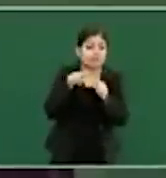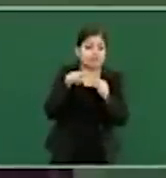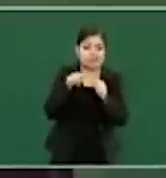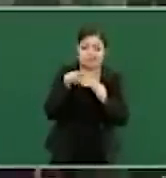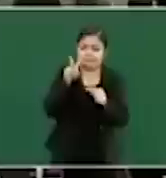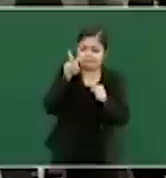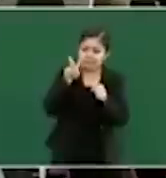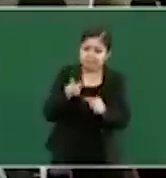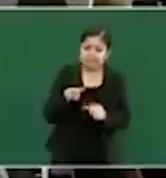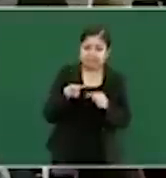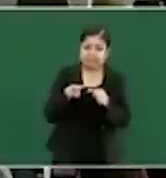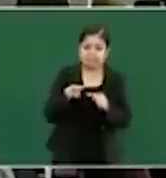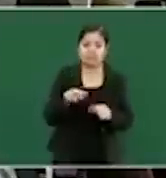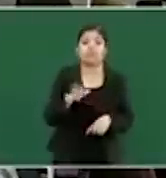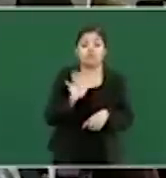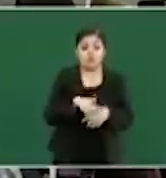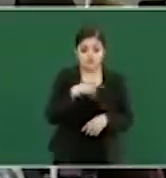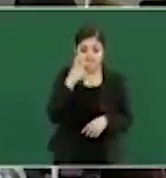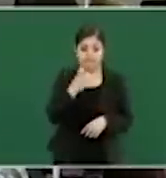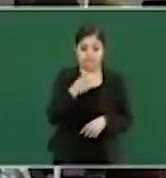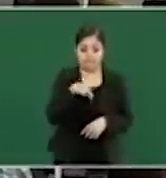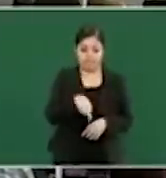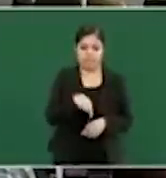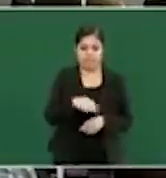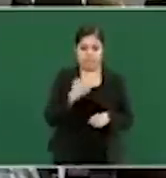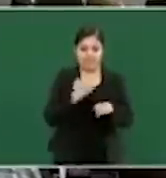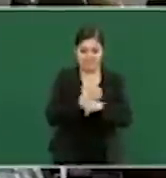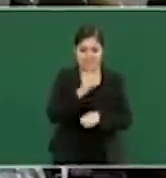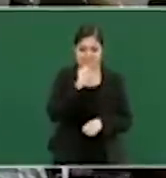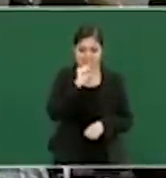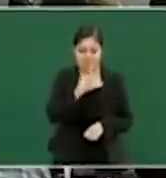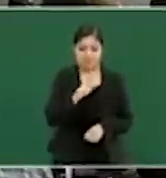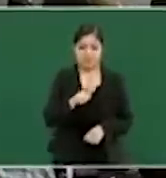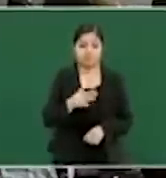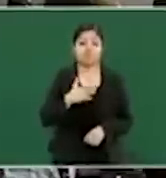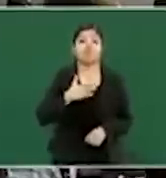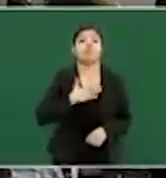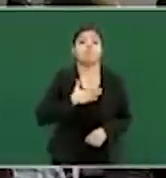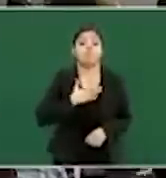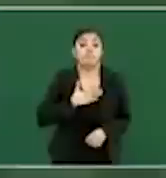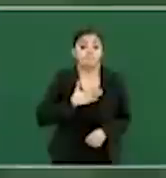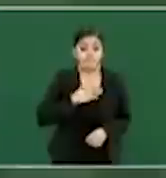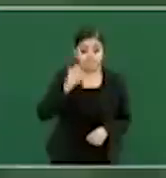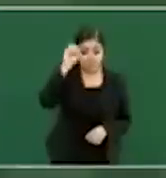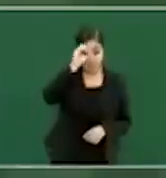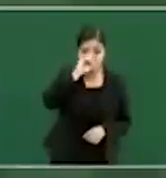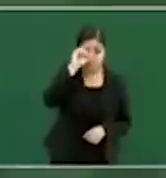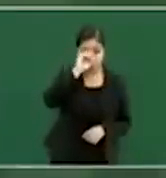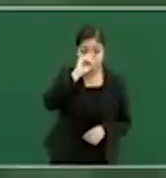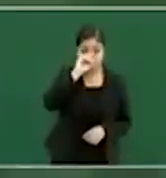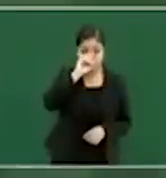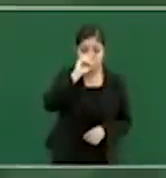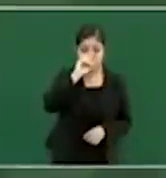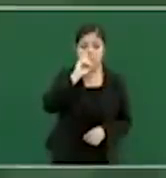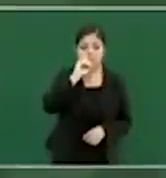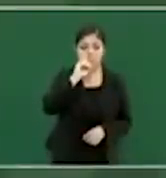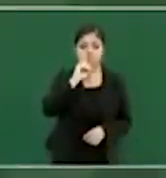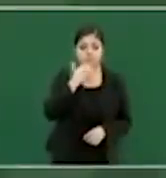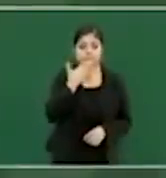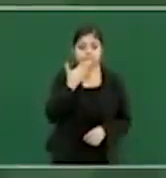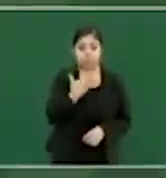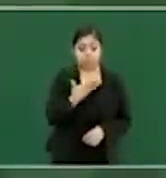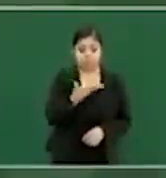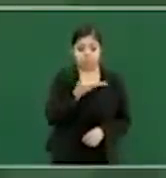Y en el caso de Jalisco en particular, mi opinión es que tienen un buen gobernador.